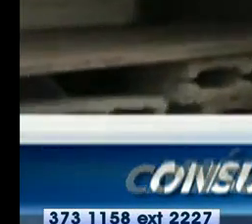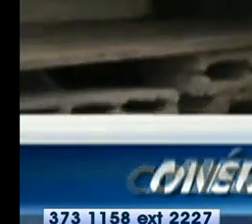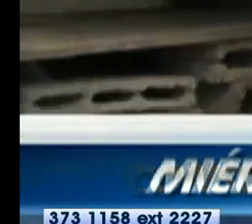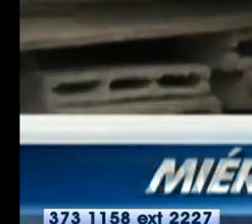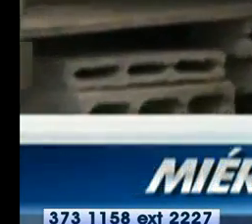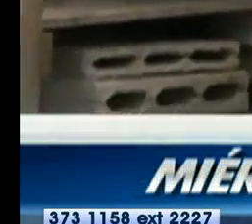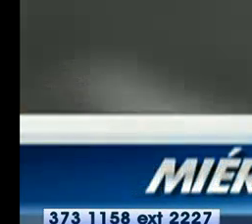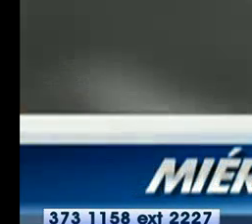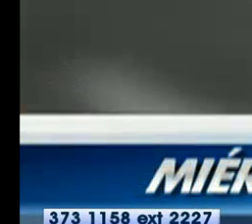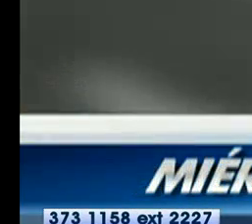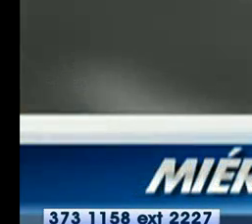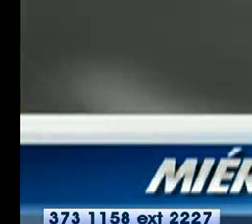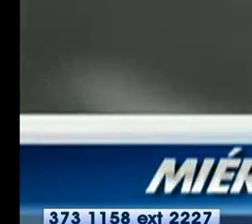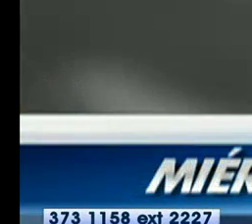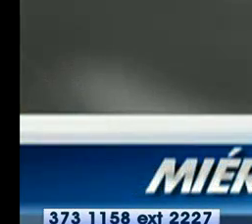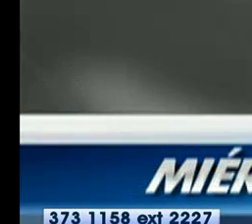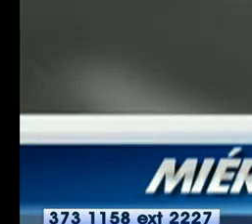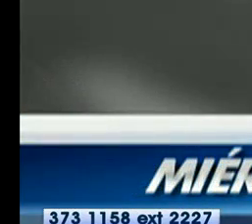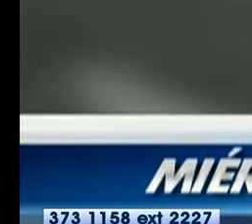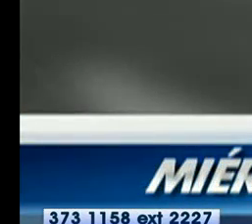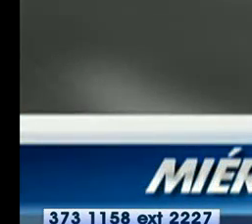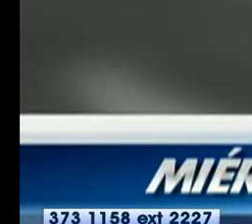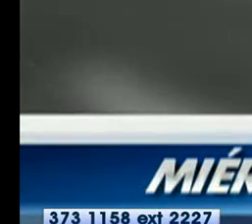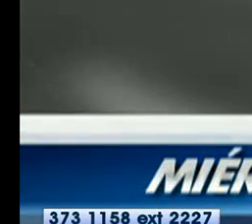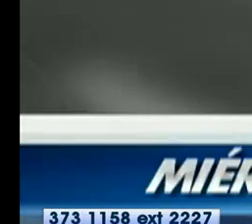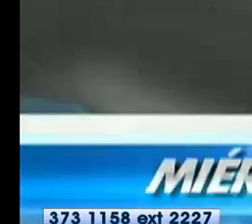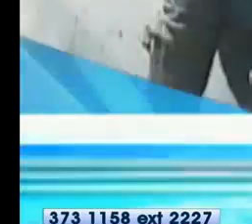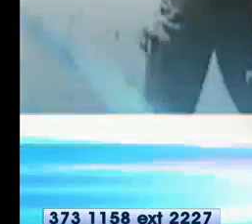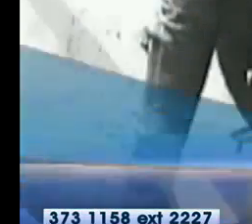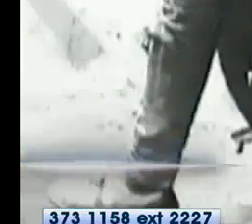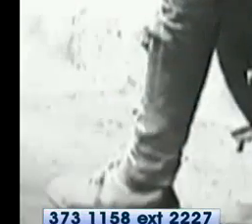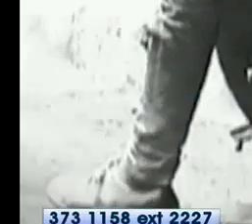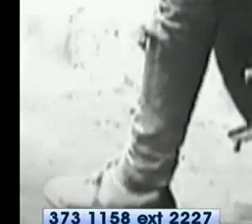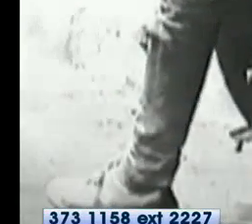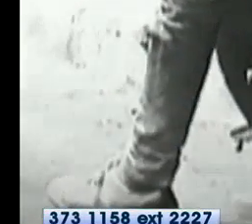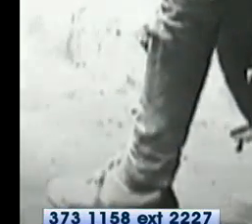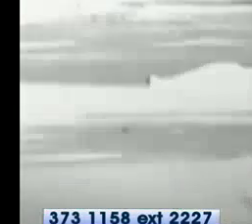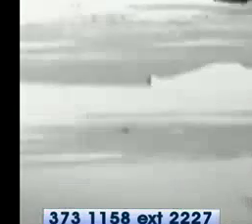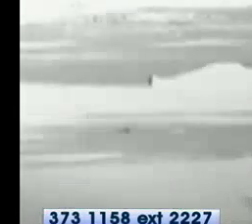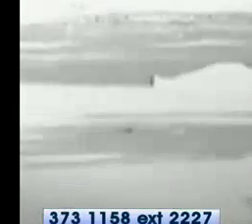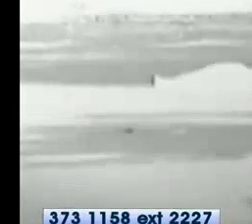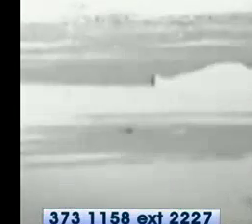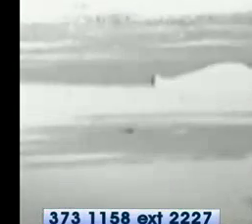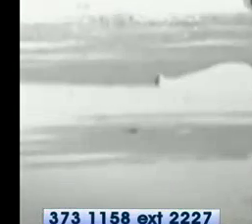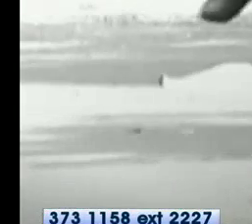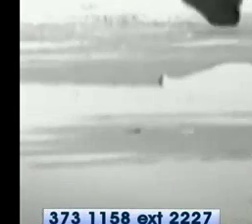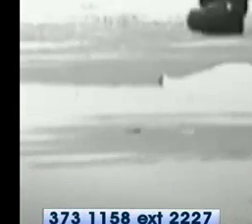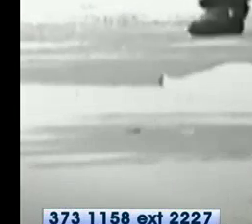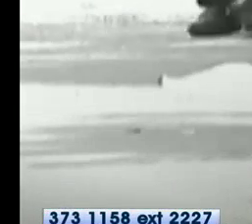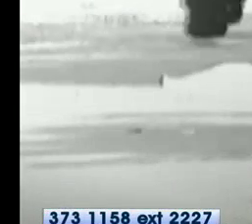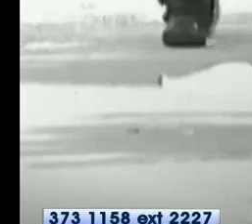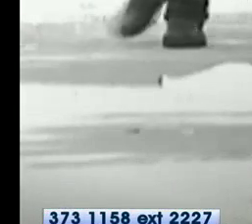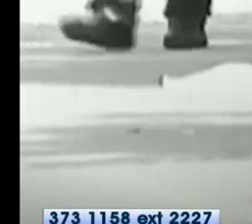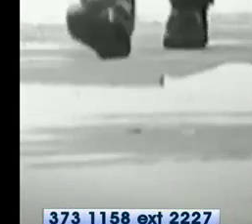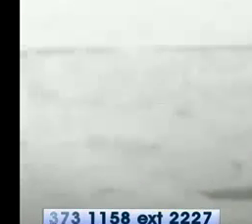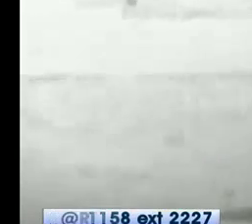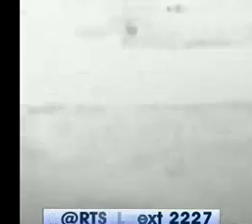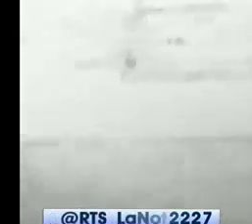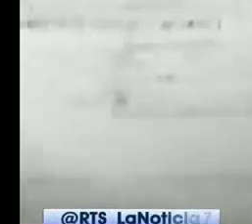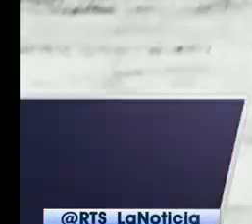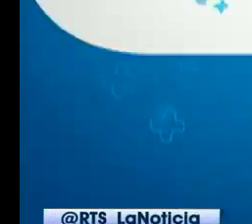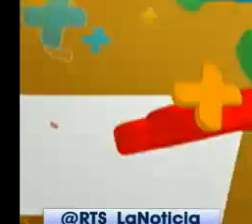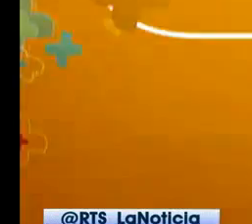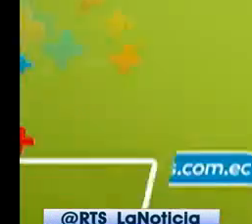los planteles educativos del país. Este miércoles, un completo informe sobre la problemática y la respuesta de